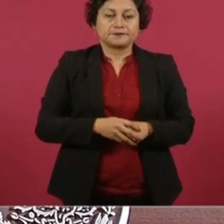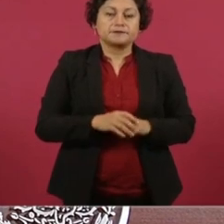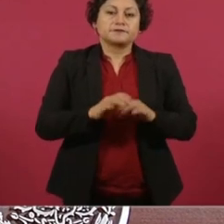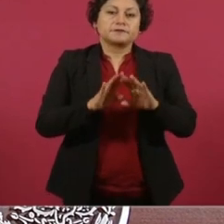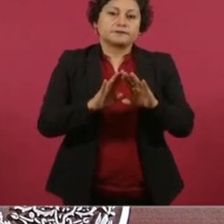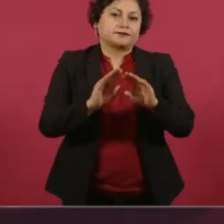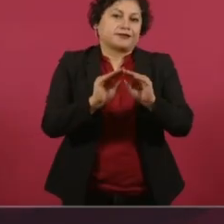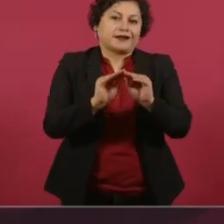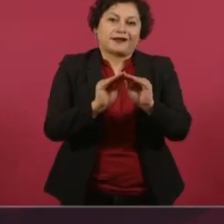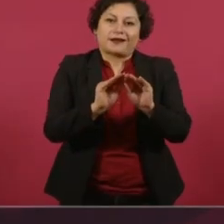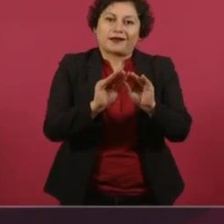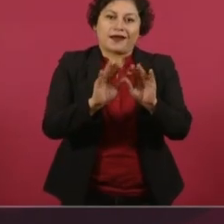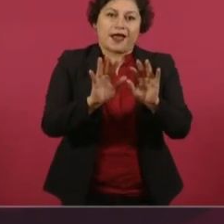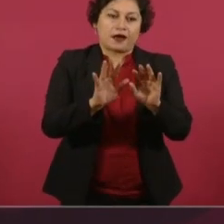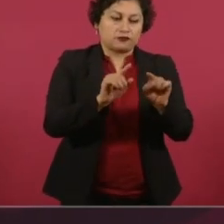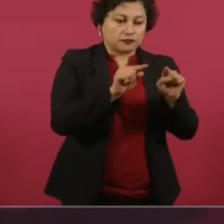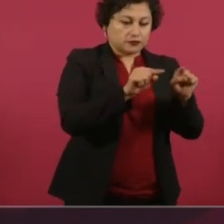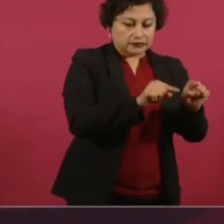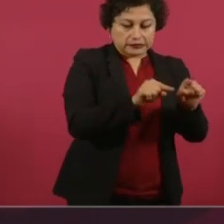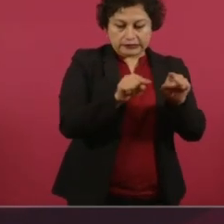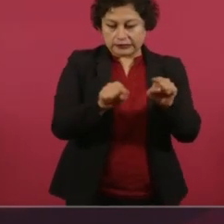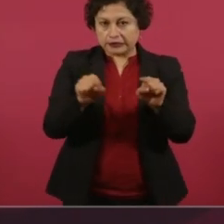excepciones honrosas,